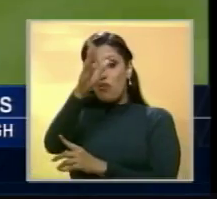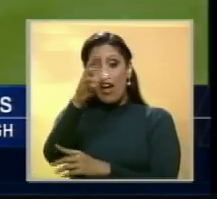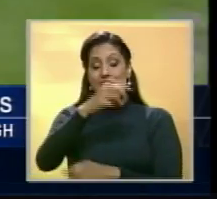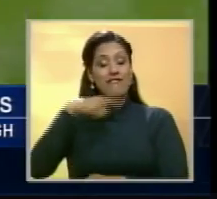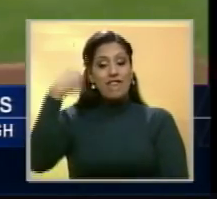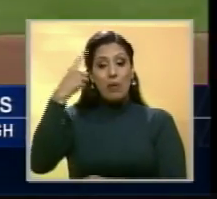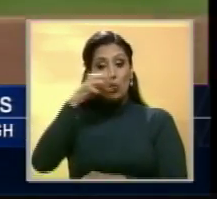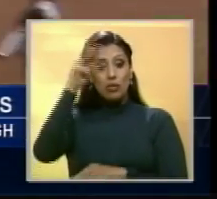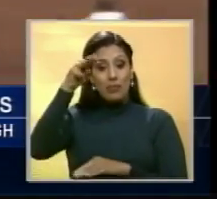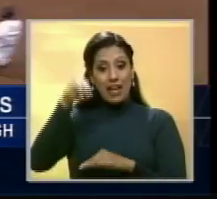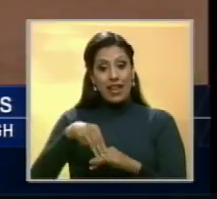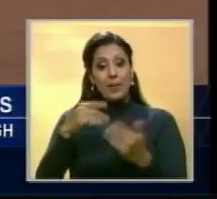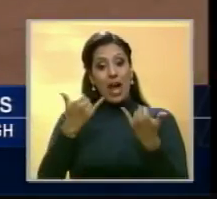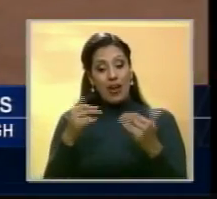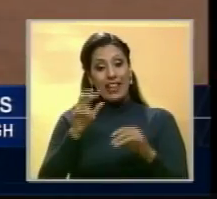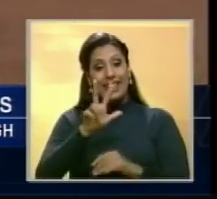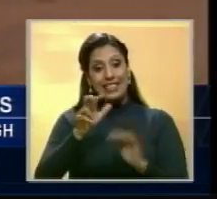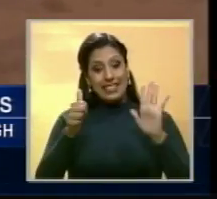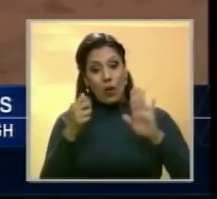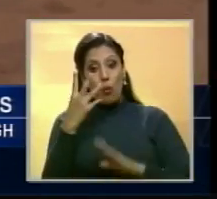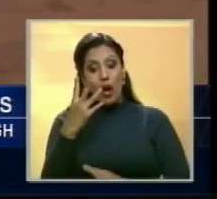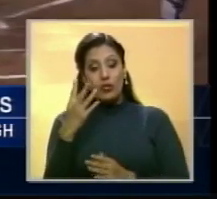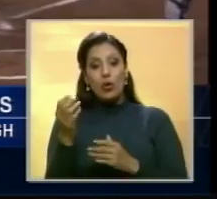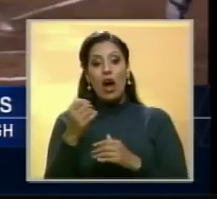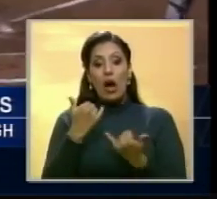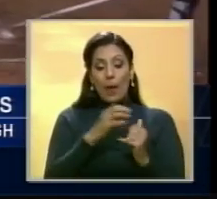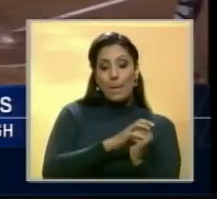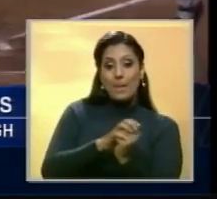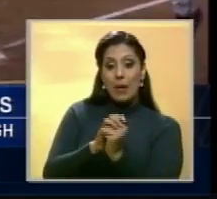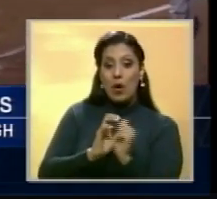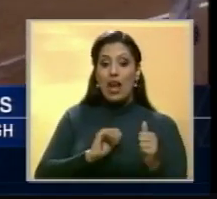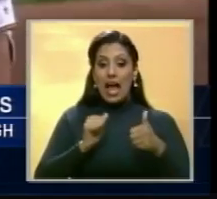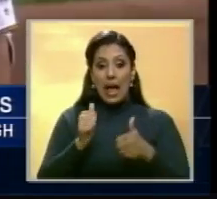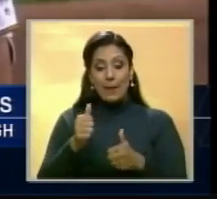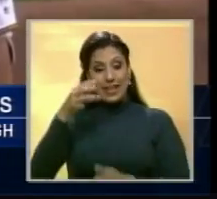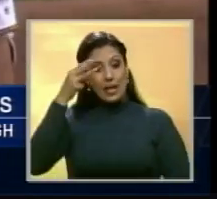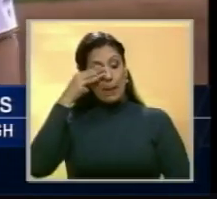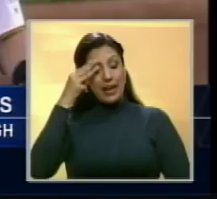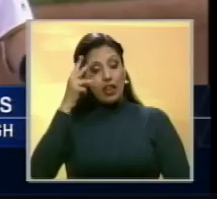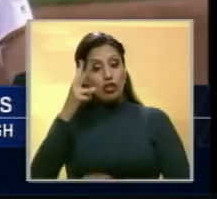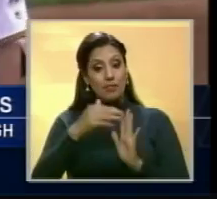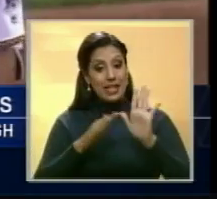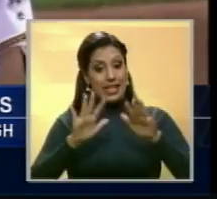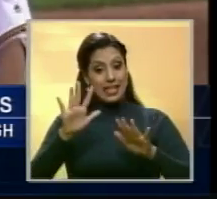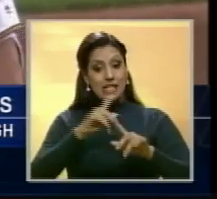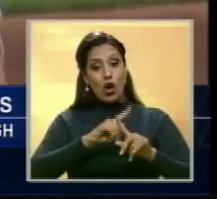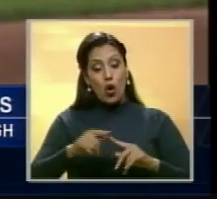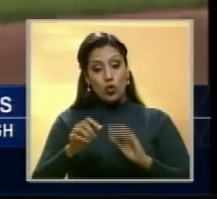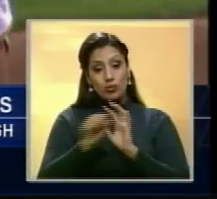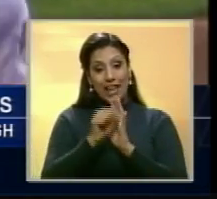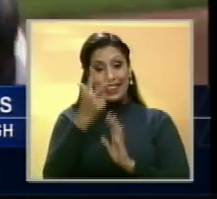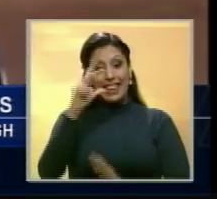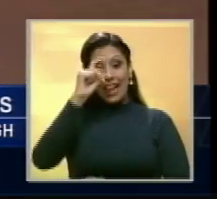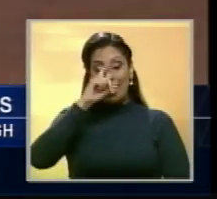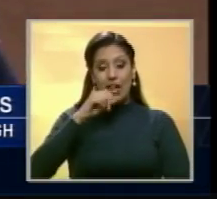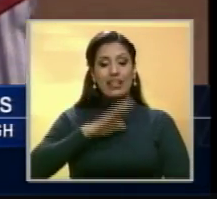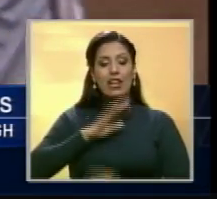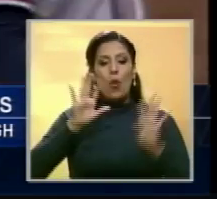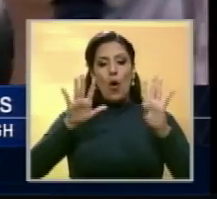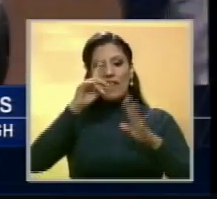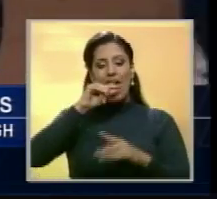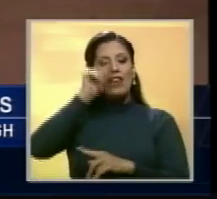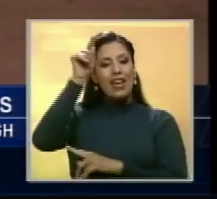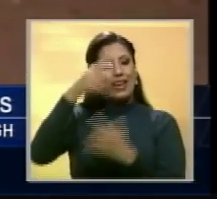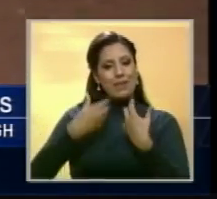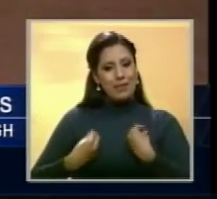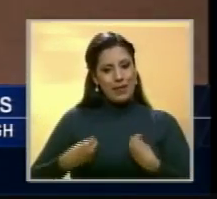con 374 entre los receptores de las Grandes Ligas desde que llegó a los Piratas en 2015. El catcher de 30 años tiene 9 años en las